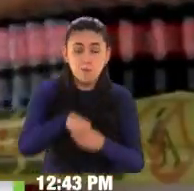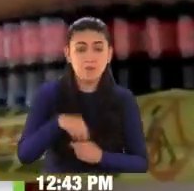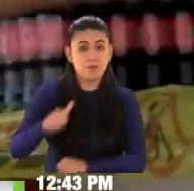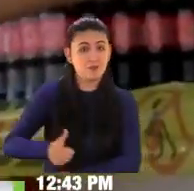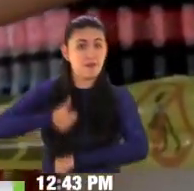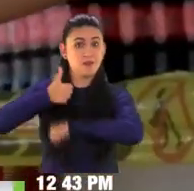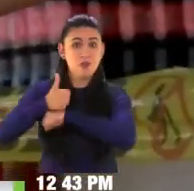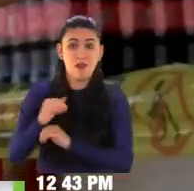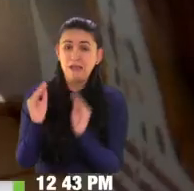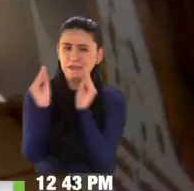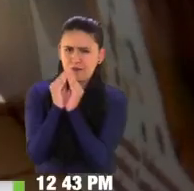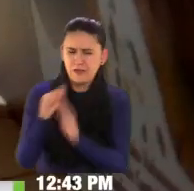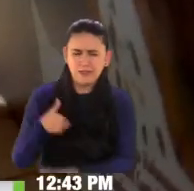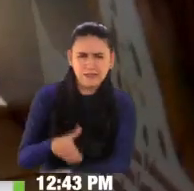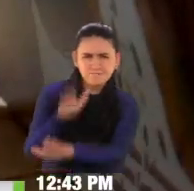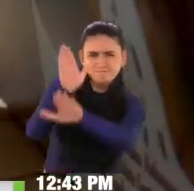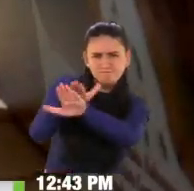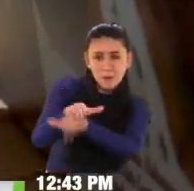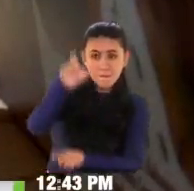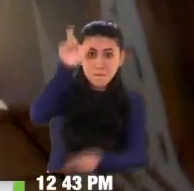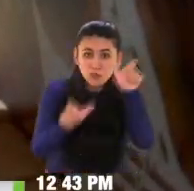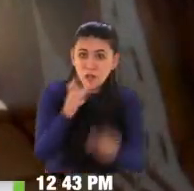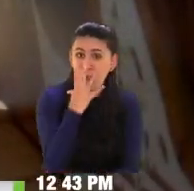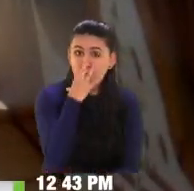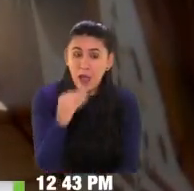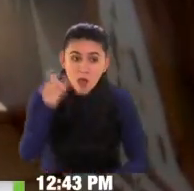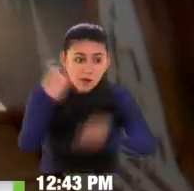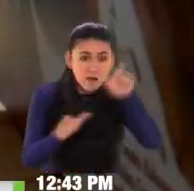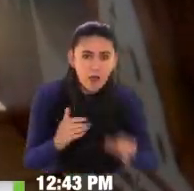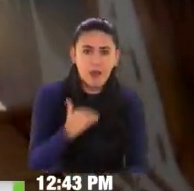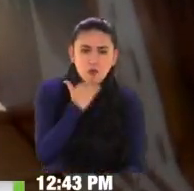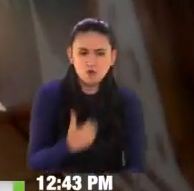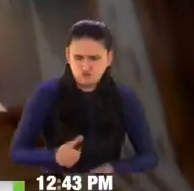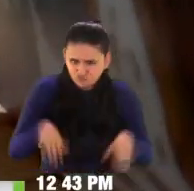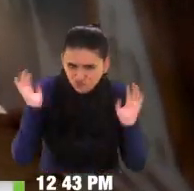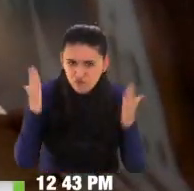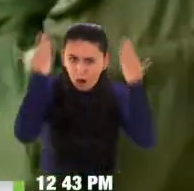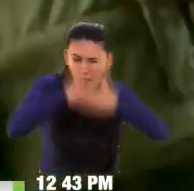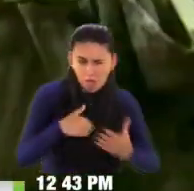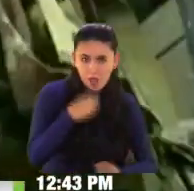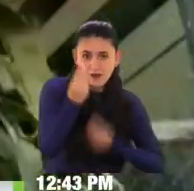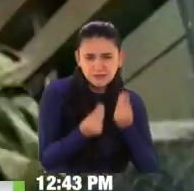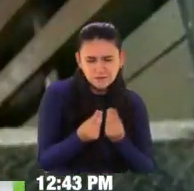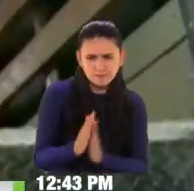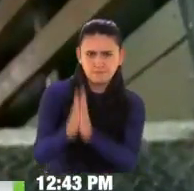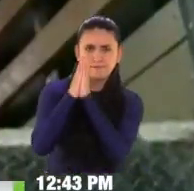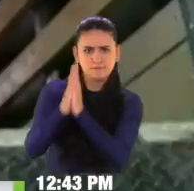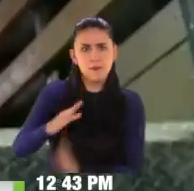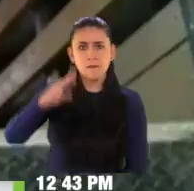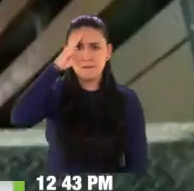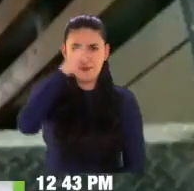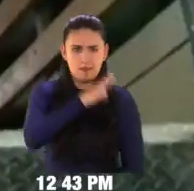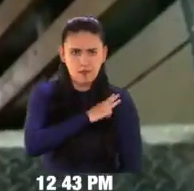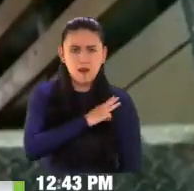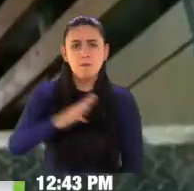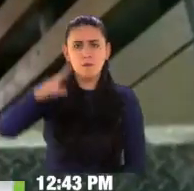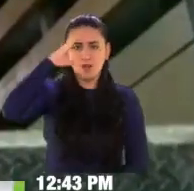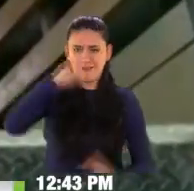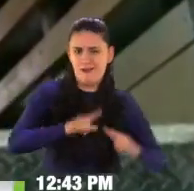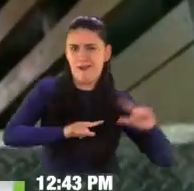entre 800 y 1000 casas estimadas webcam donde se está dando el sexo por supervivencia contra niños,